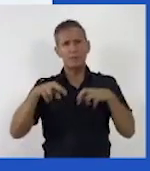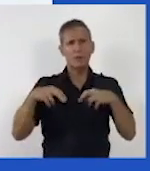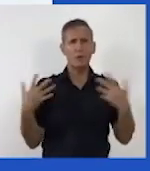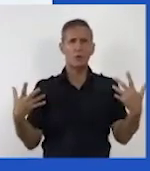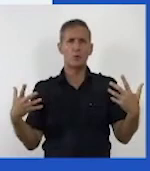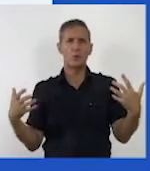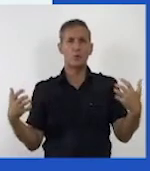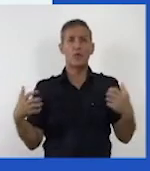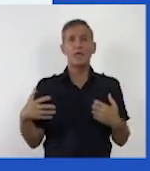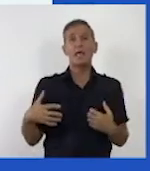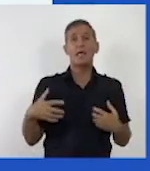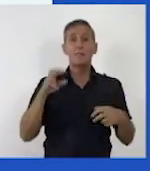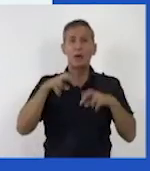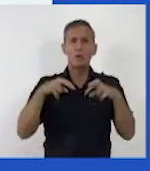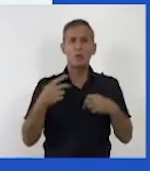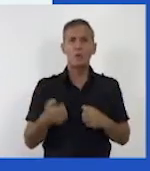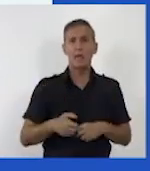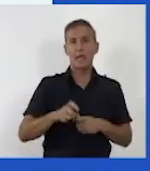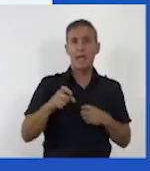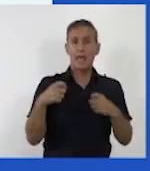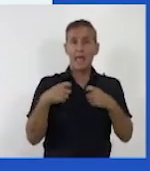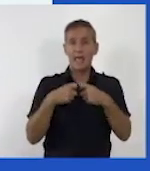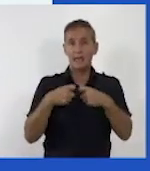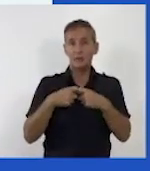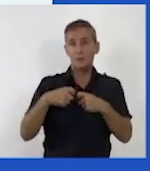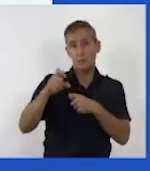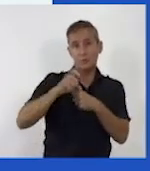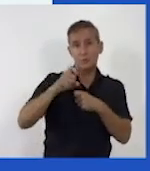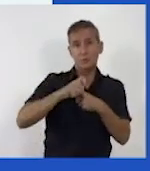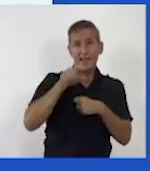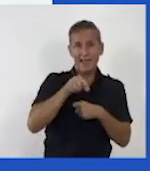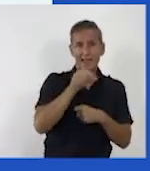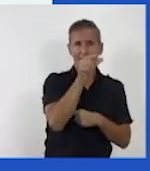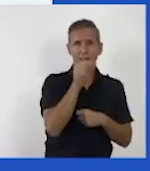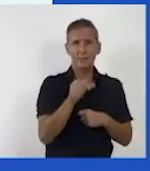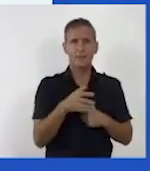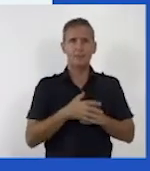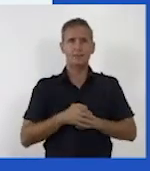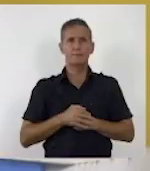y le van a buscar antónimos y sinónimos a estas palabras